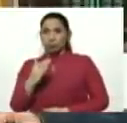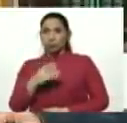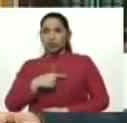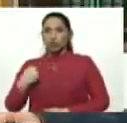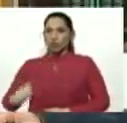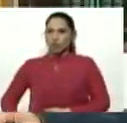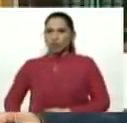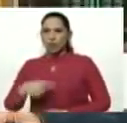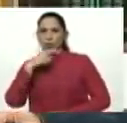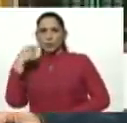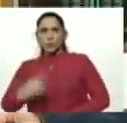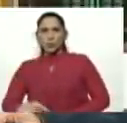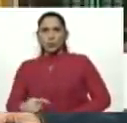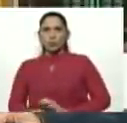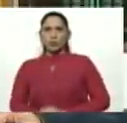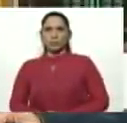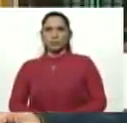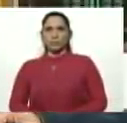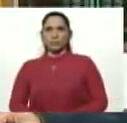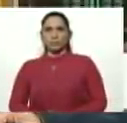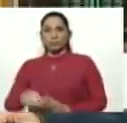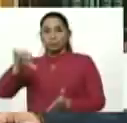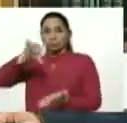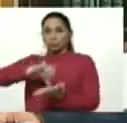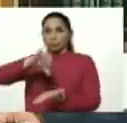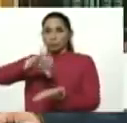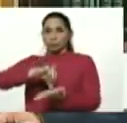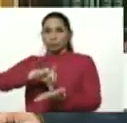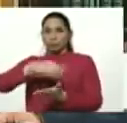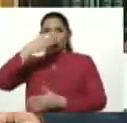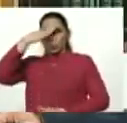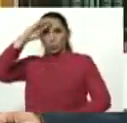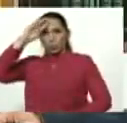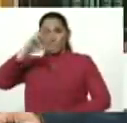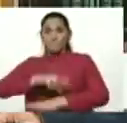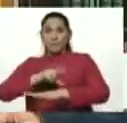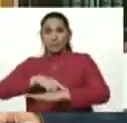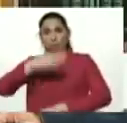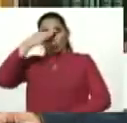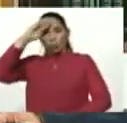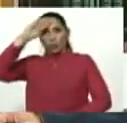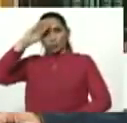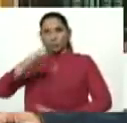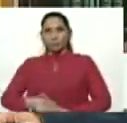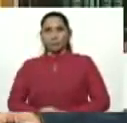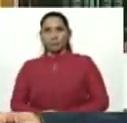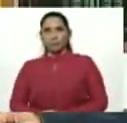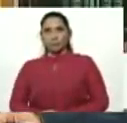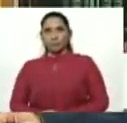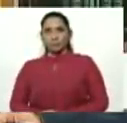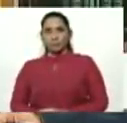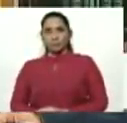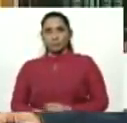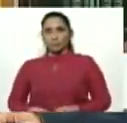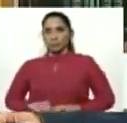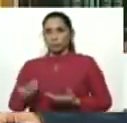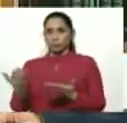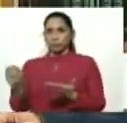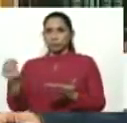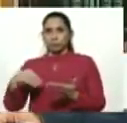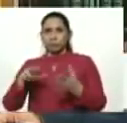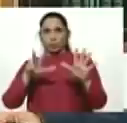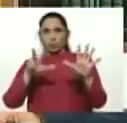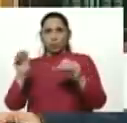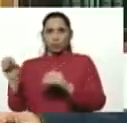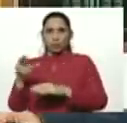China, Rusia, Irán, Cuba, los médicos cubanos. Enviamos más de